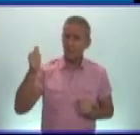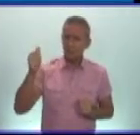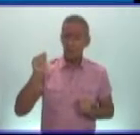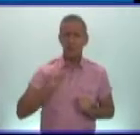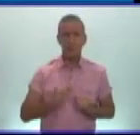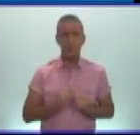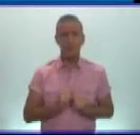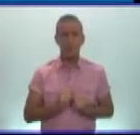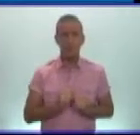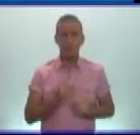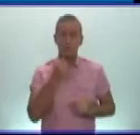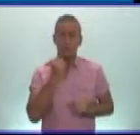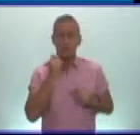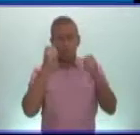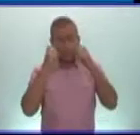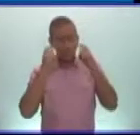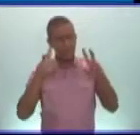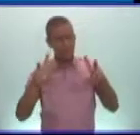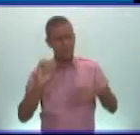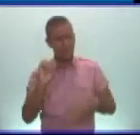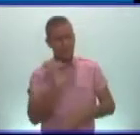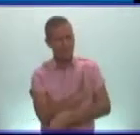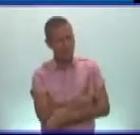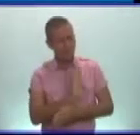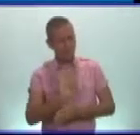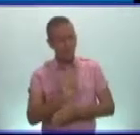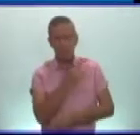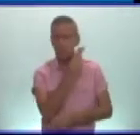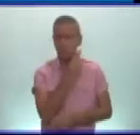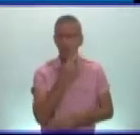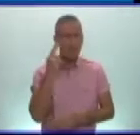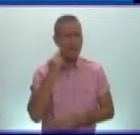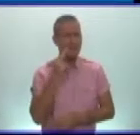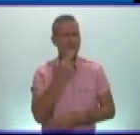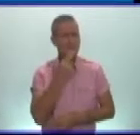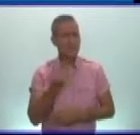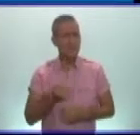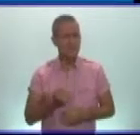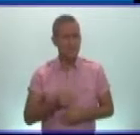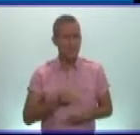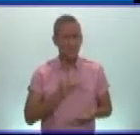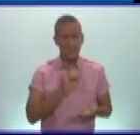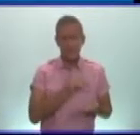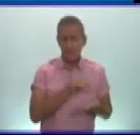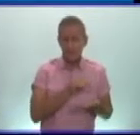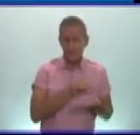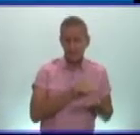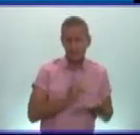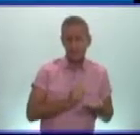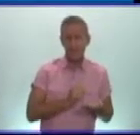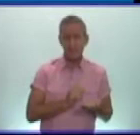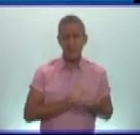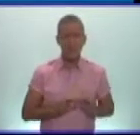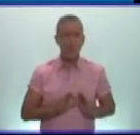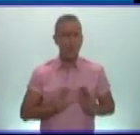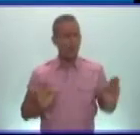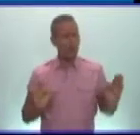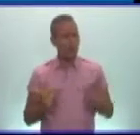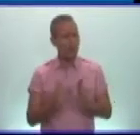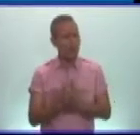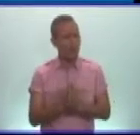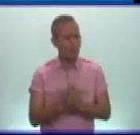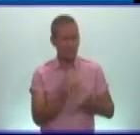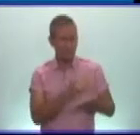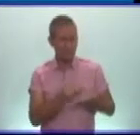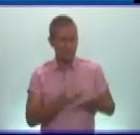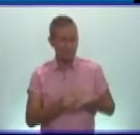obra de nuestro héroe nacional José Martí, el epistolario martiano que se encuentra en las obras completas, así como las cartas